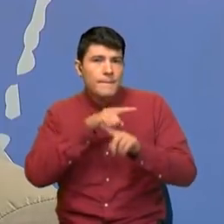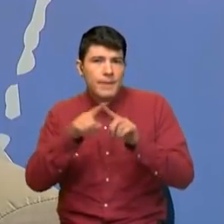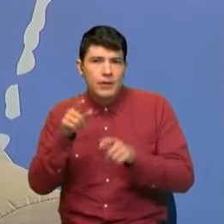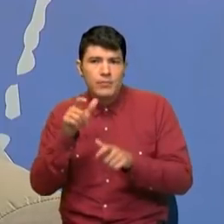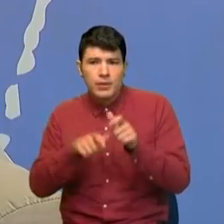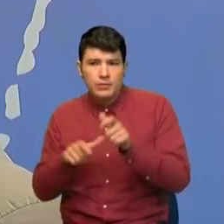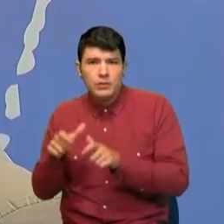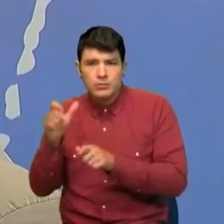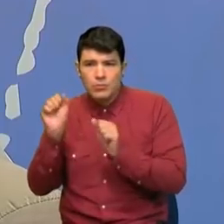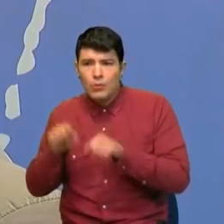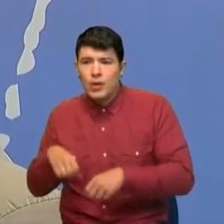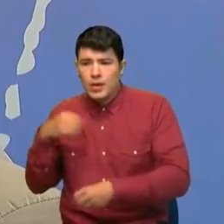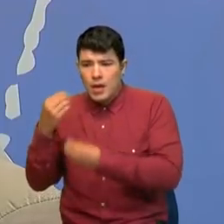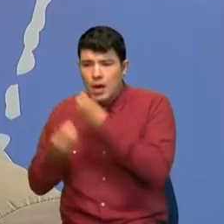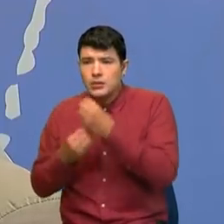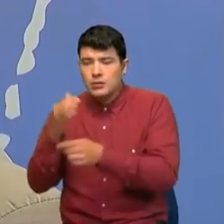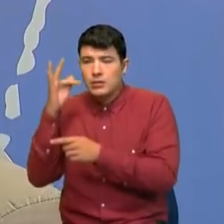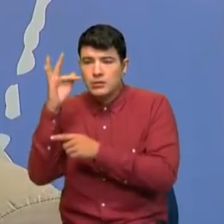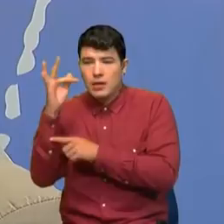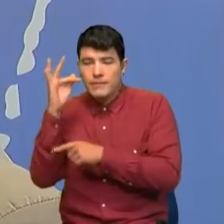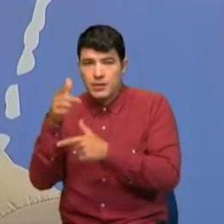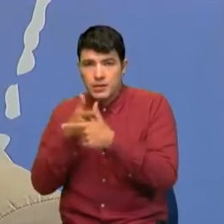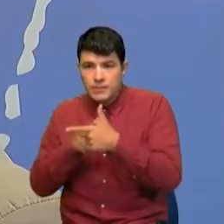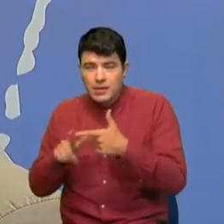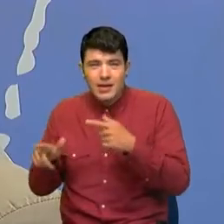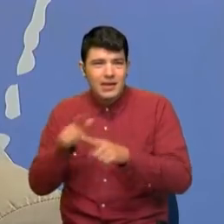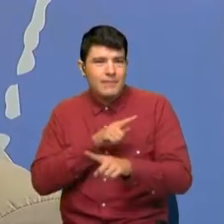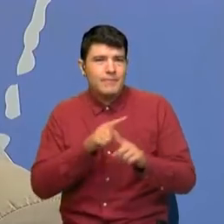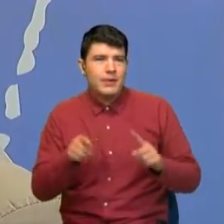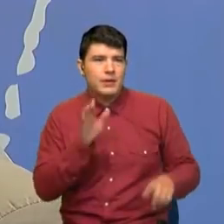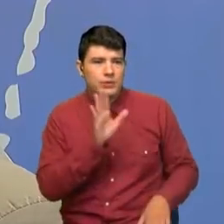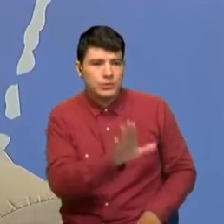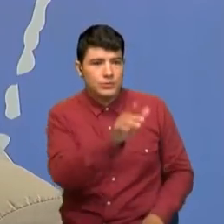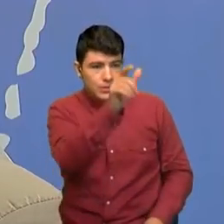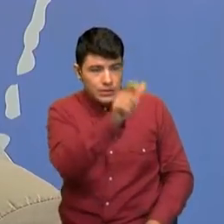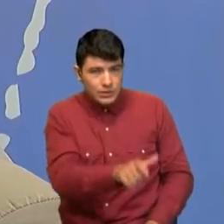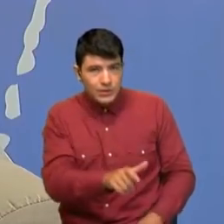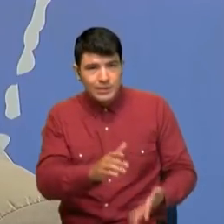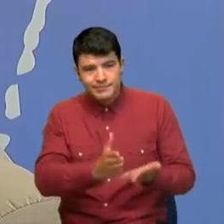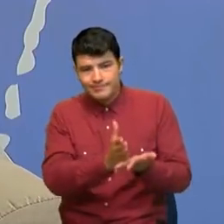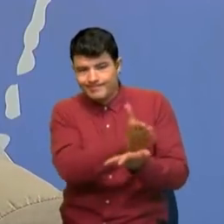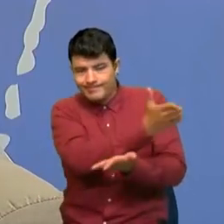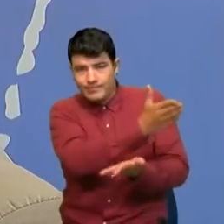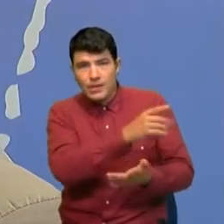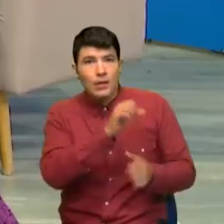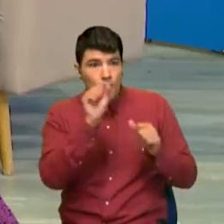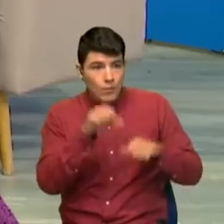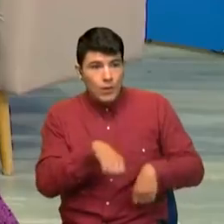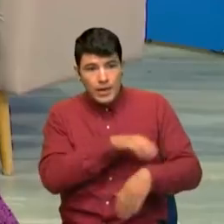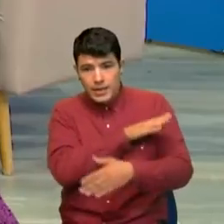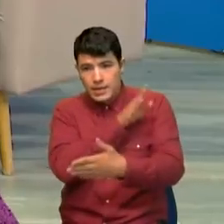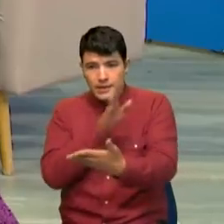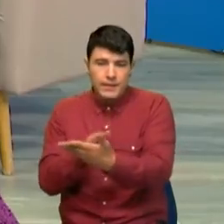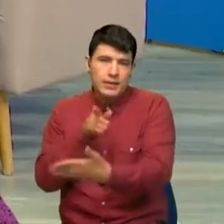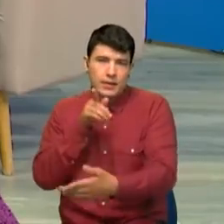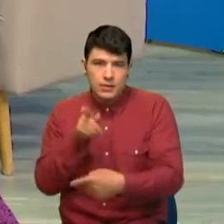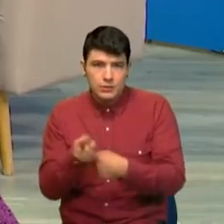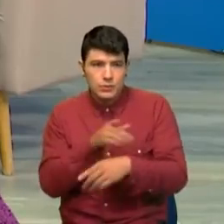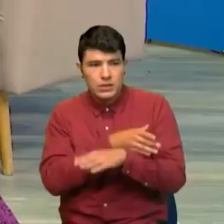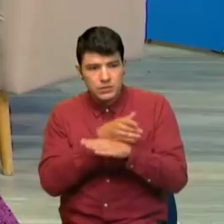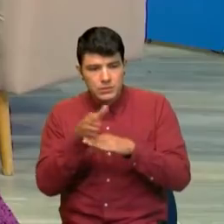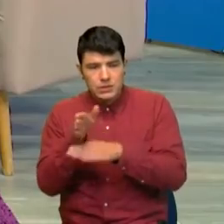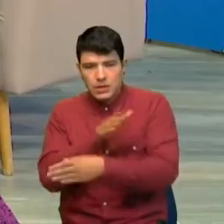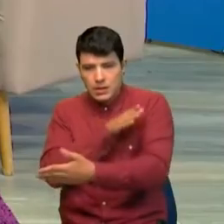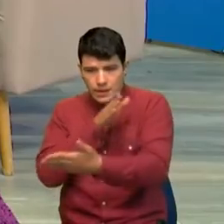el testamento y podrían hacer la repartición, pero esta persona que está siendo excluida podría demandar podría como tal. Podría